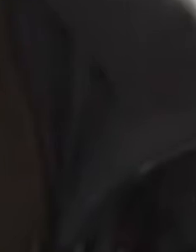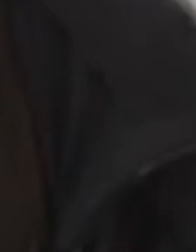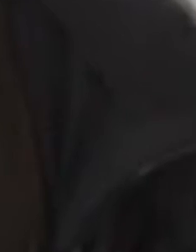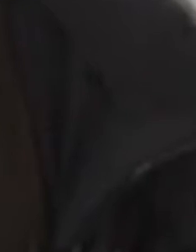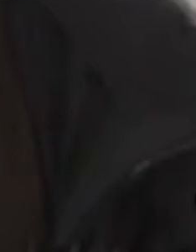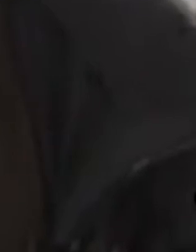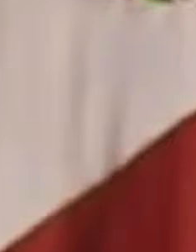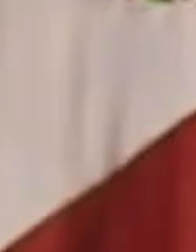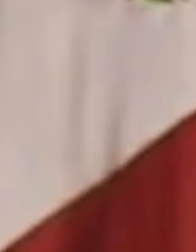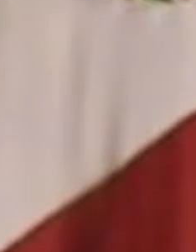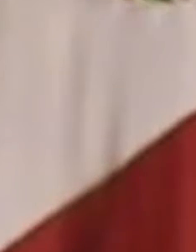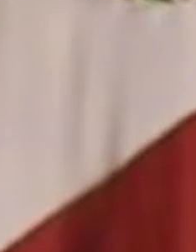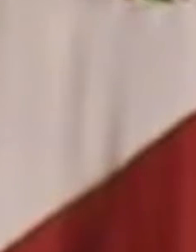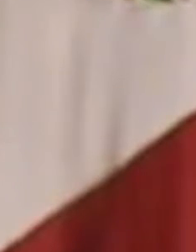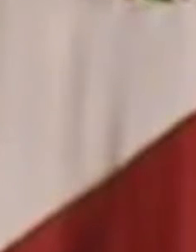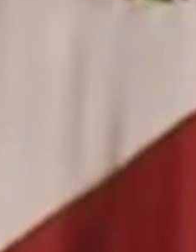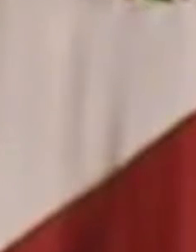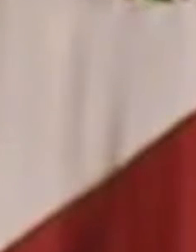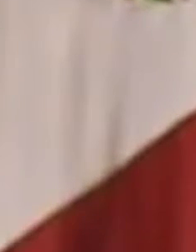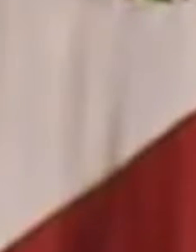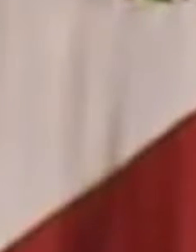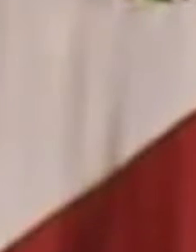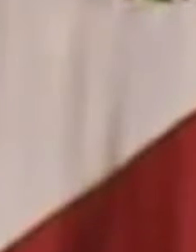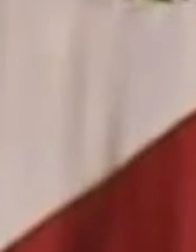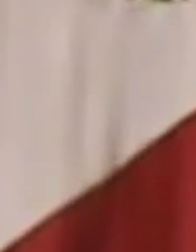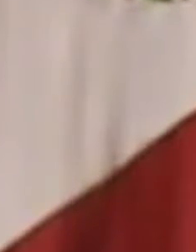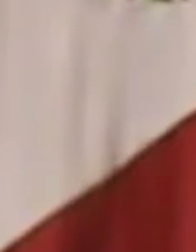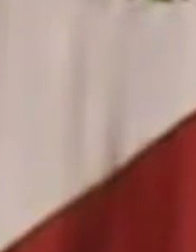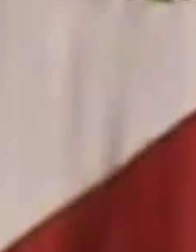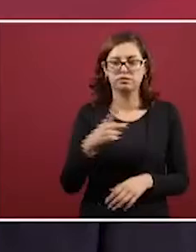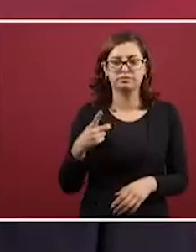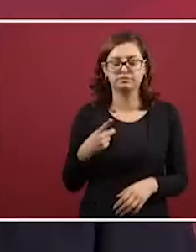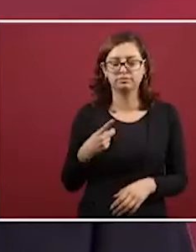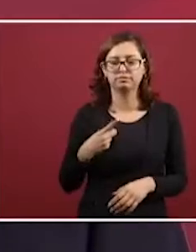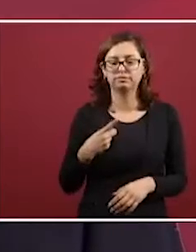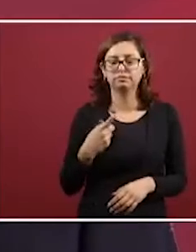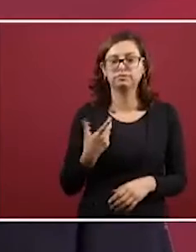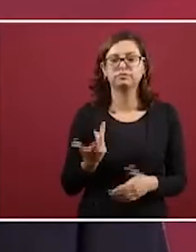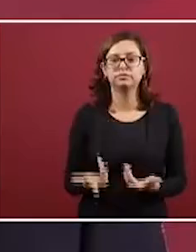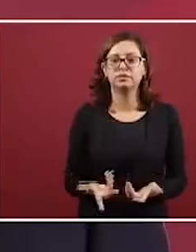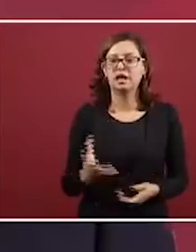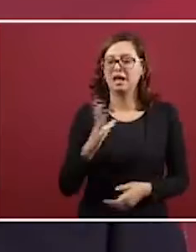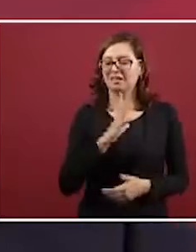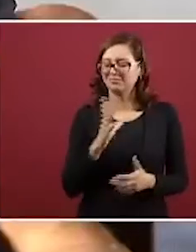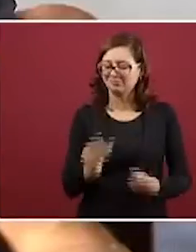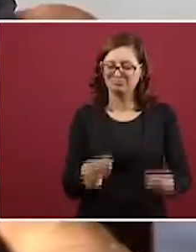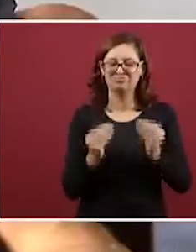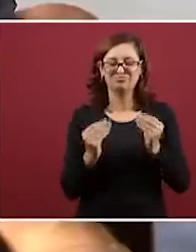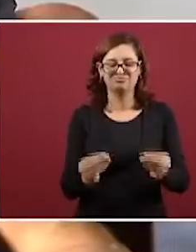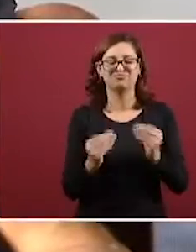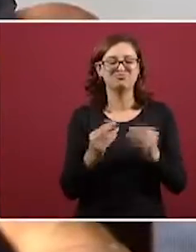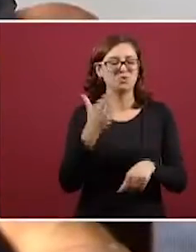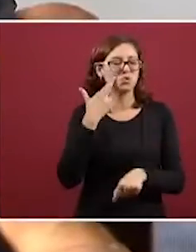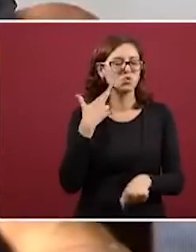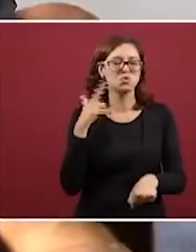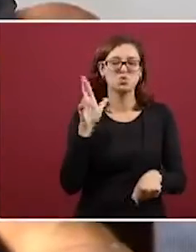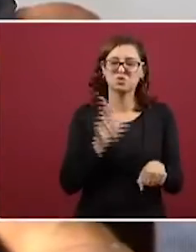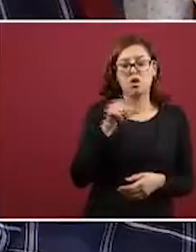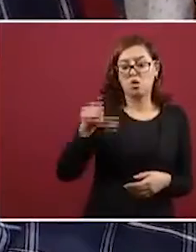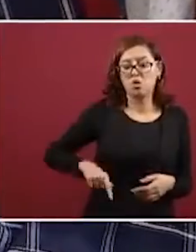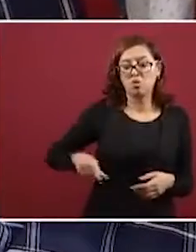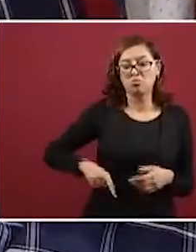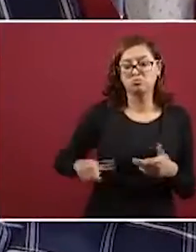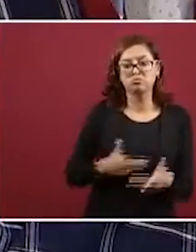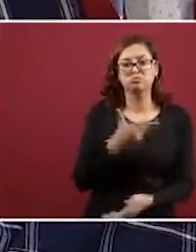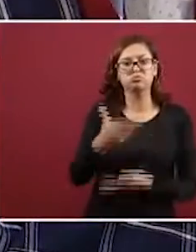simplificar los trámites burocráticos que retardan la entrega de recursos públicos y recordó que sigue vigente su plan de descentralizar al gobierno federal